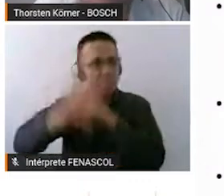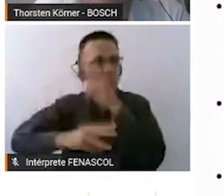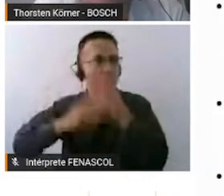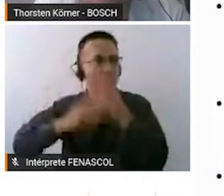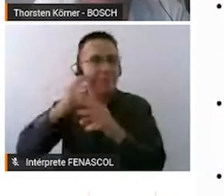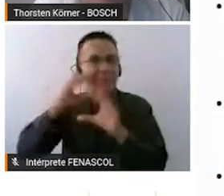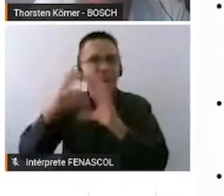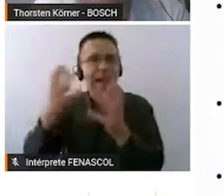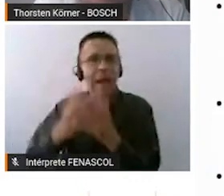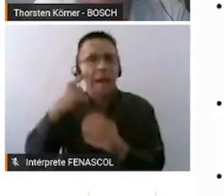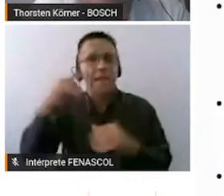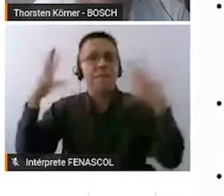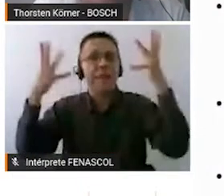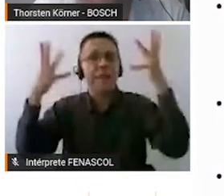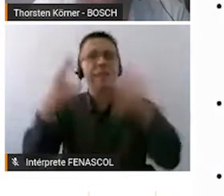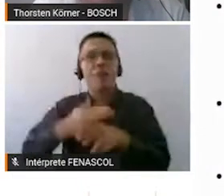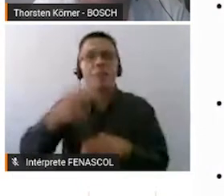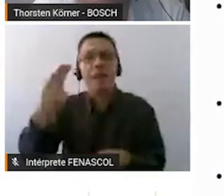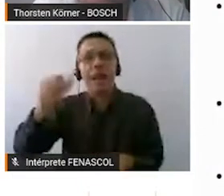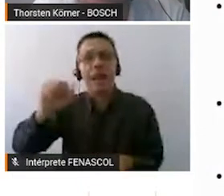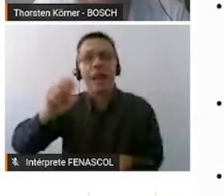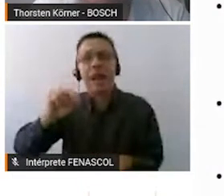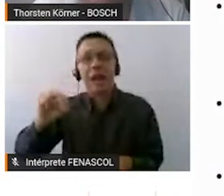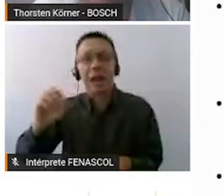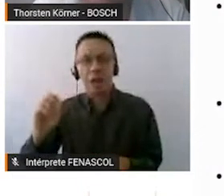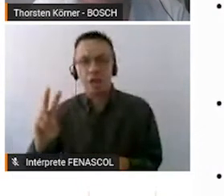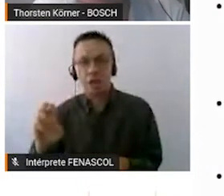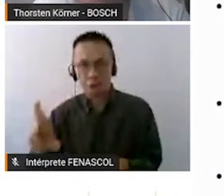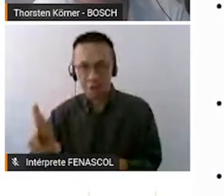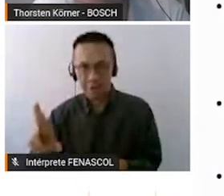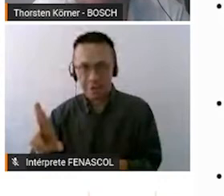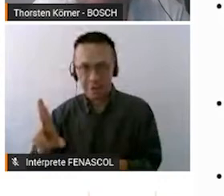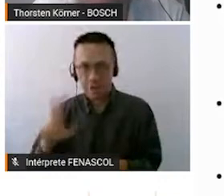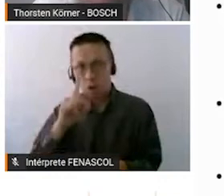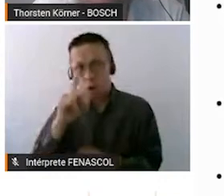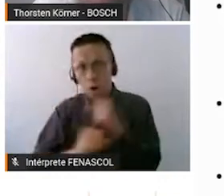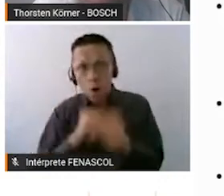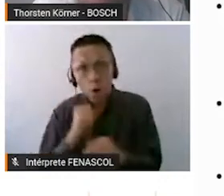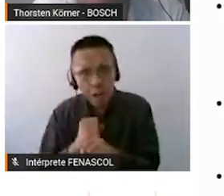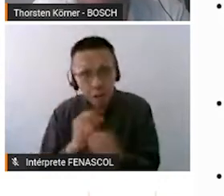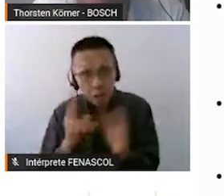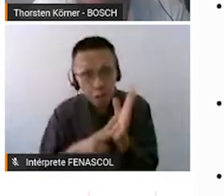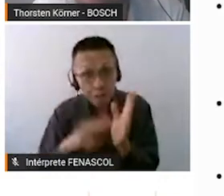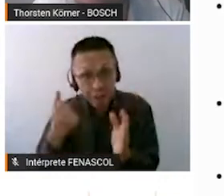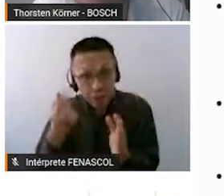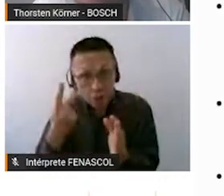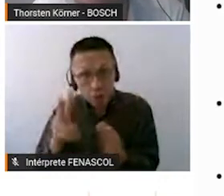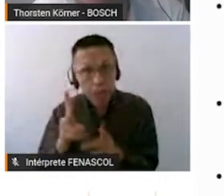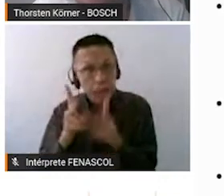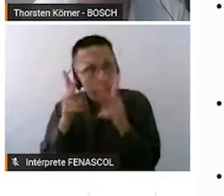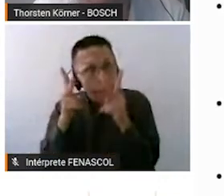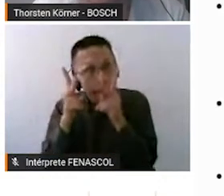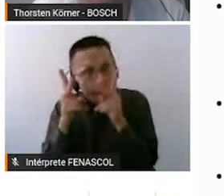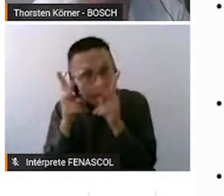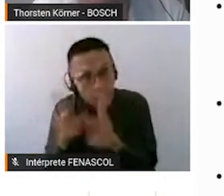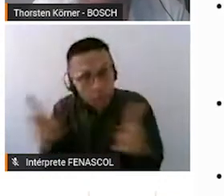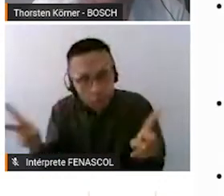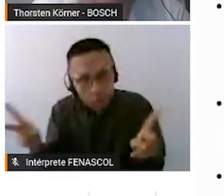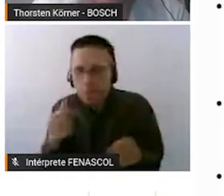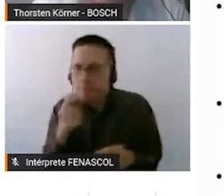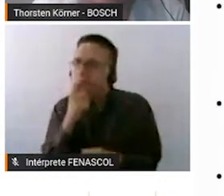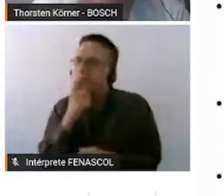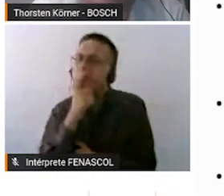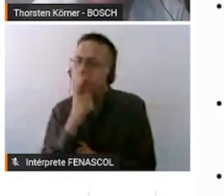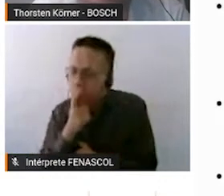Hannover. Al año siguiente comenzaron a trabajar diversas personas en una recomendación